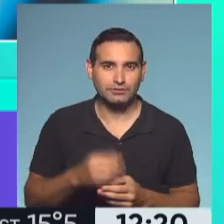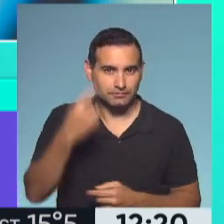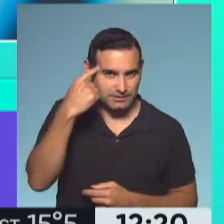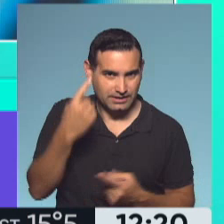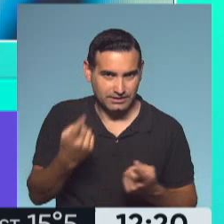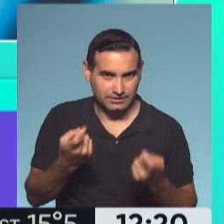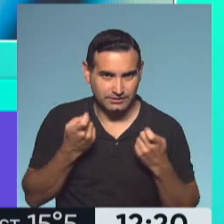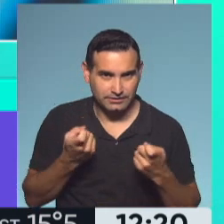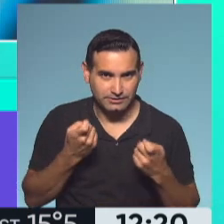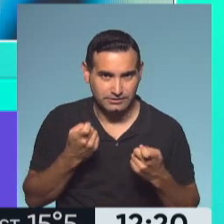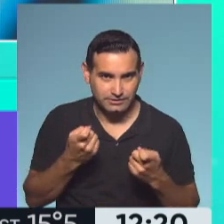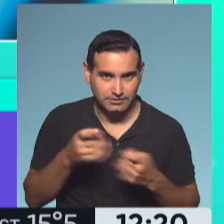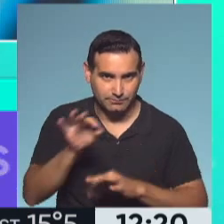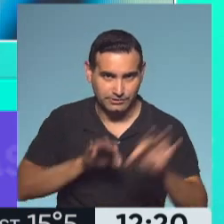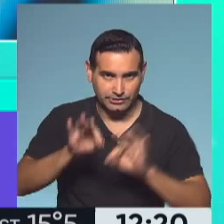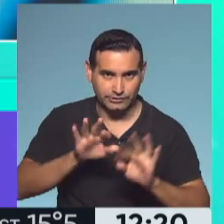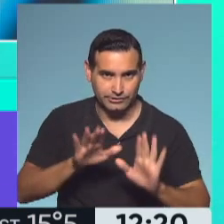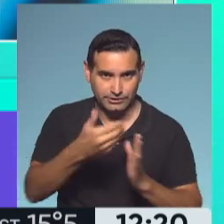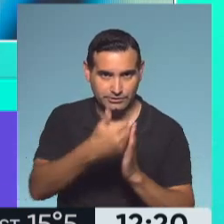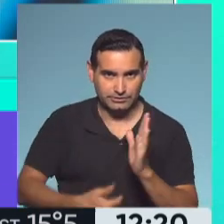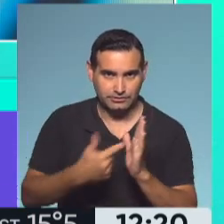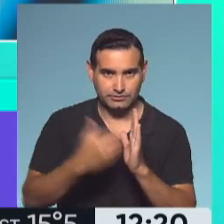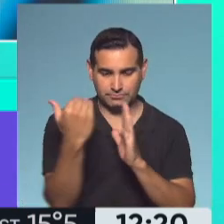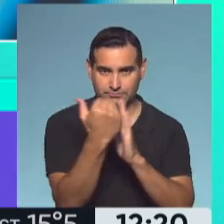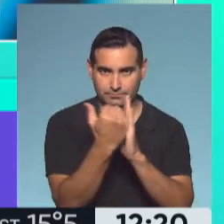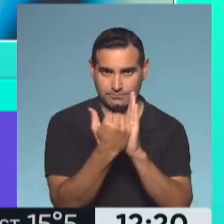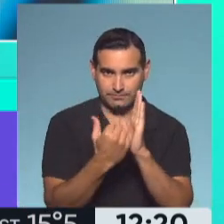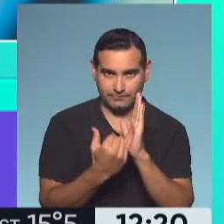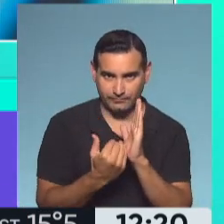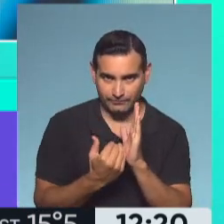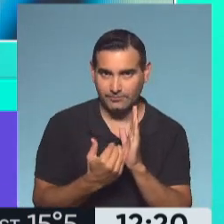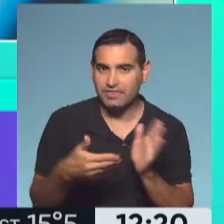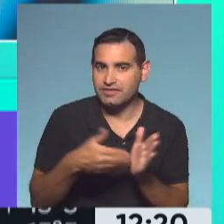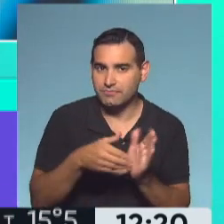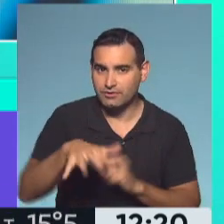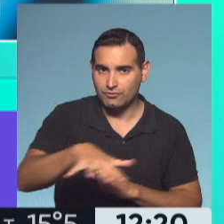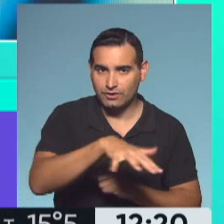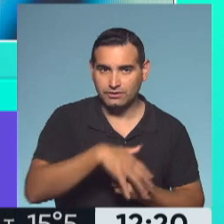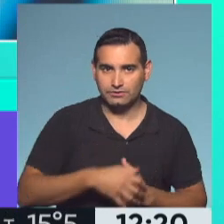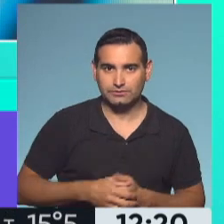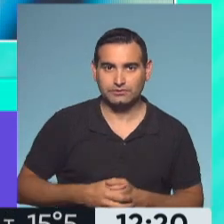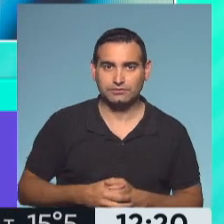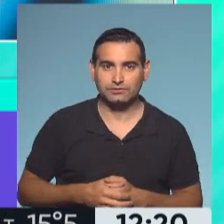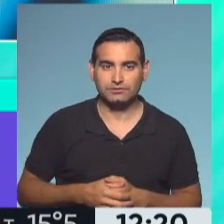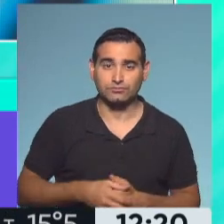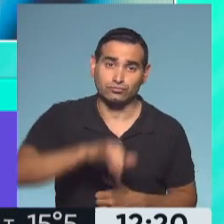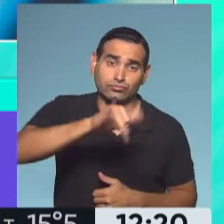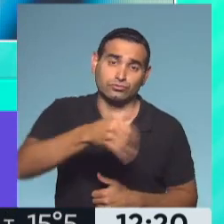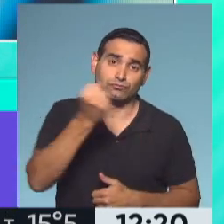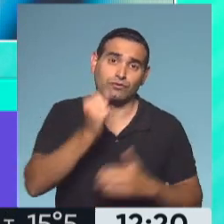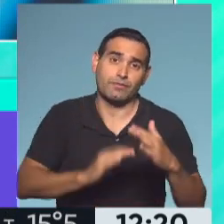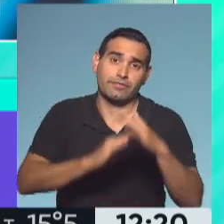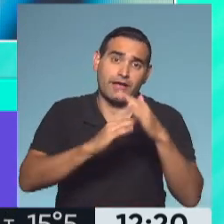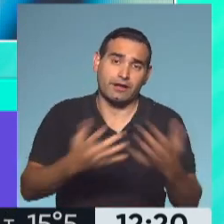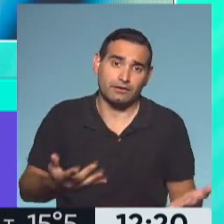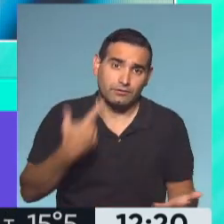necesario una iniciativa de este tipo con categorías epidemiológicas de acuerdo a las zonas? Sí, creo que es fundamental, ¿viste?